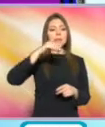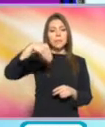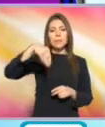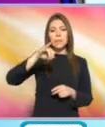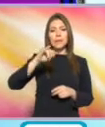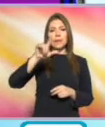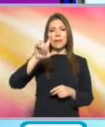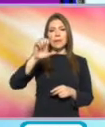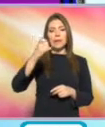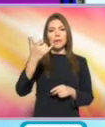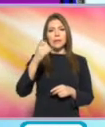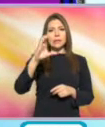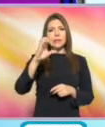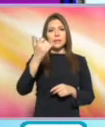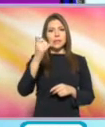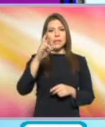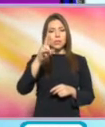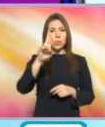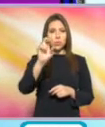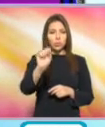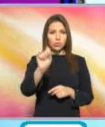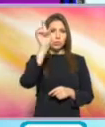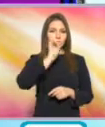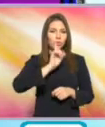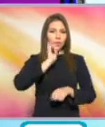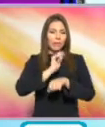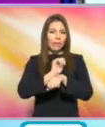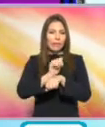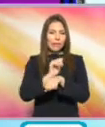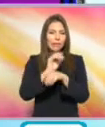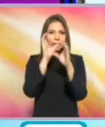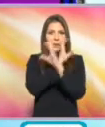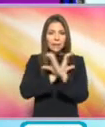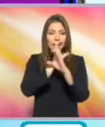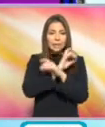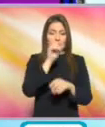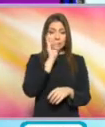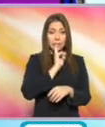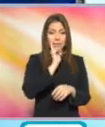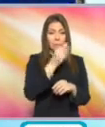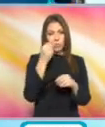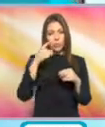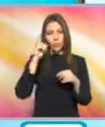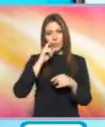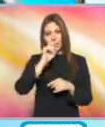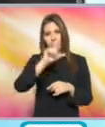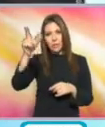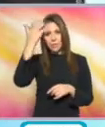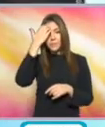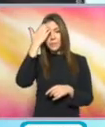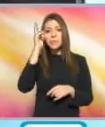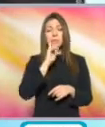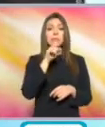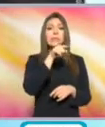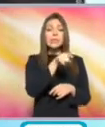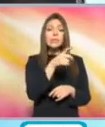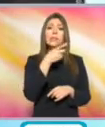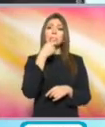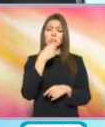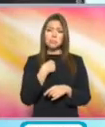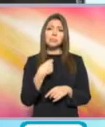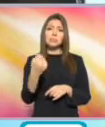creo que ella sí se puso a investigar quién soy, por qué no tengo problemas de estacionamientos, como dice el maestro David Barrios,